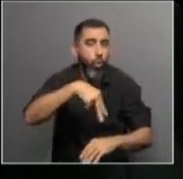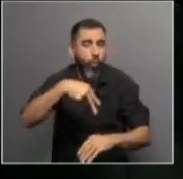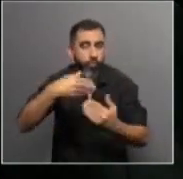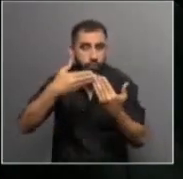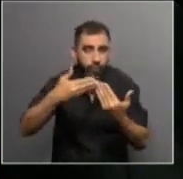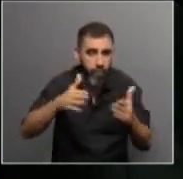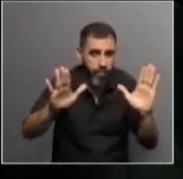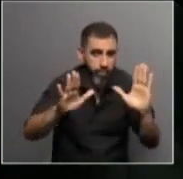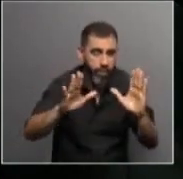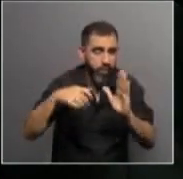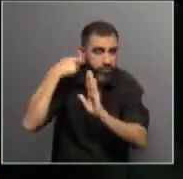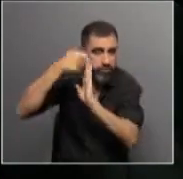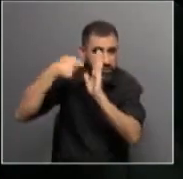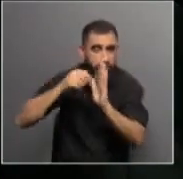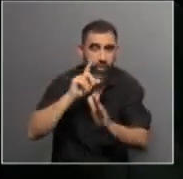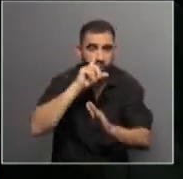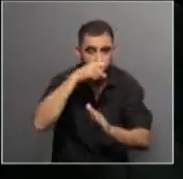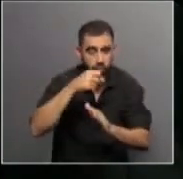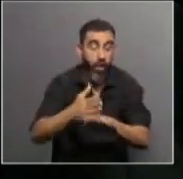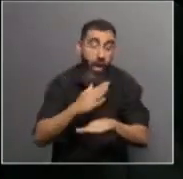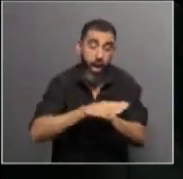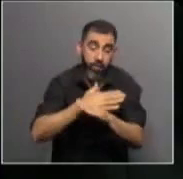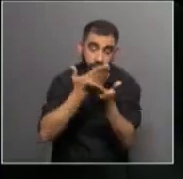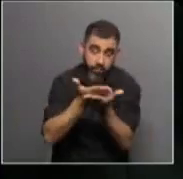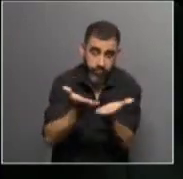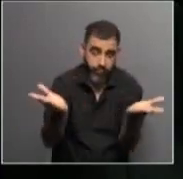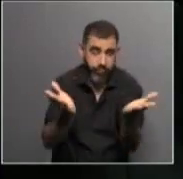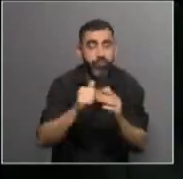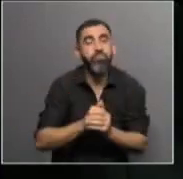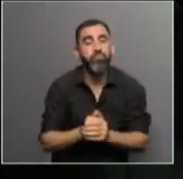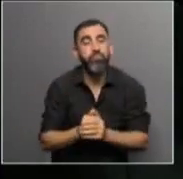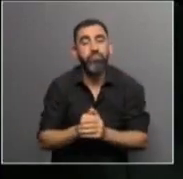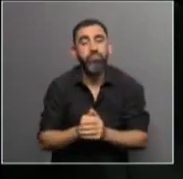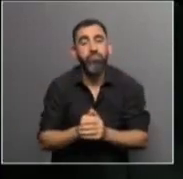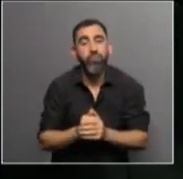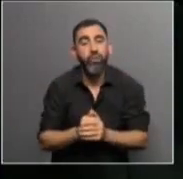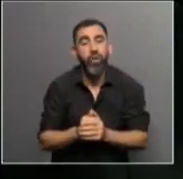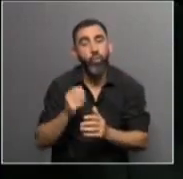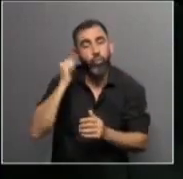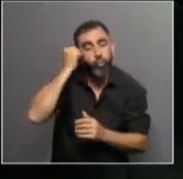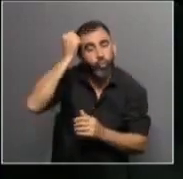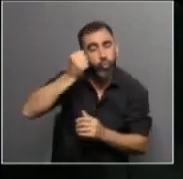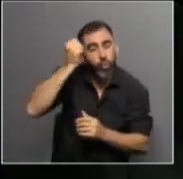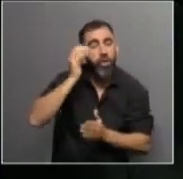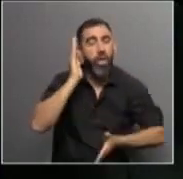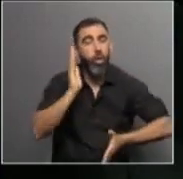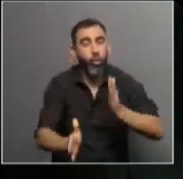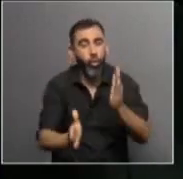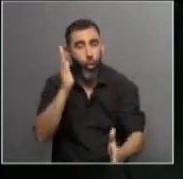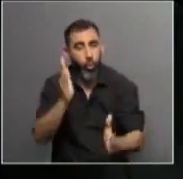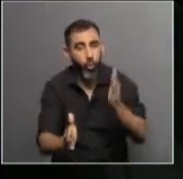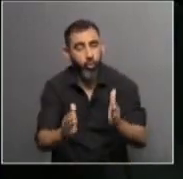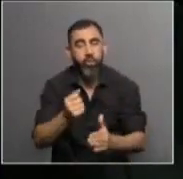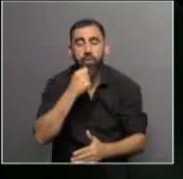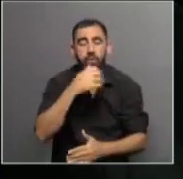el circuito comercial de Montevideo, que va a tener un preestreno en los próximos días. Estamos hablando de Soñar Robots, historias que